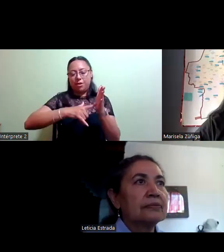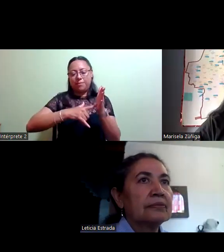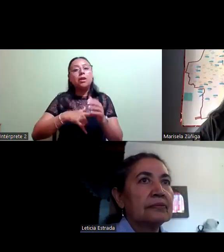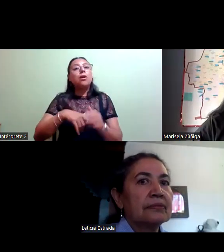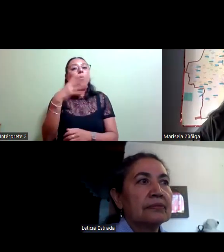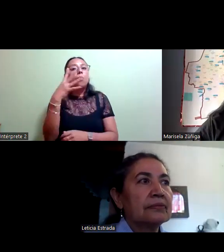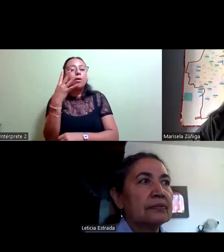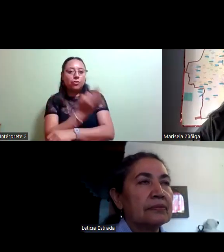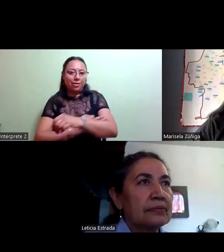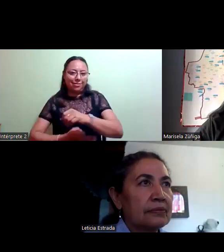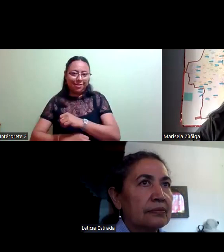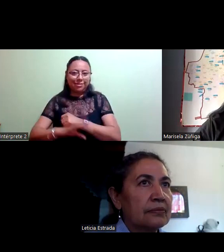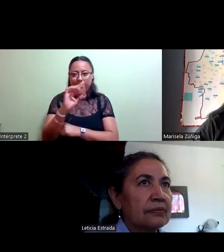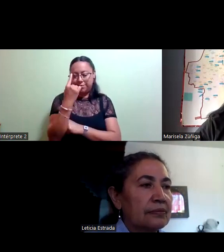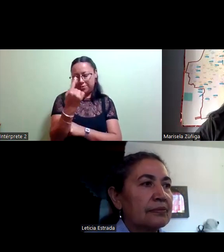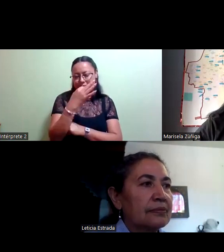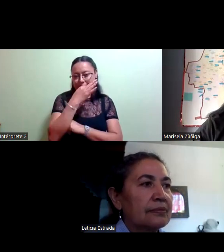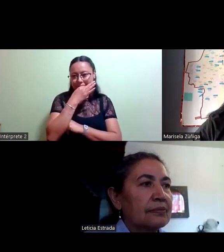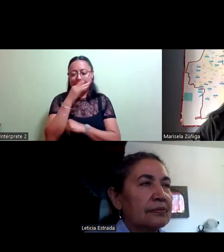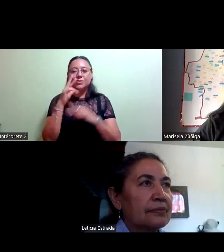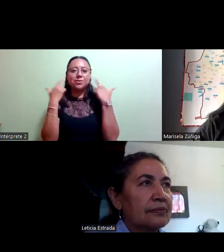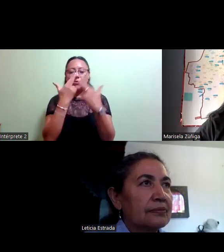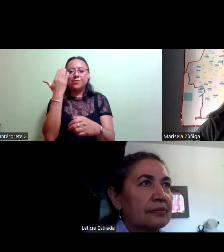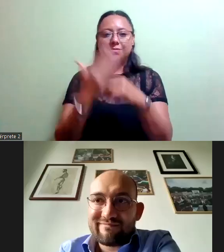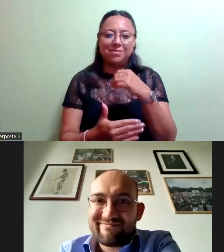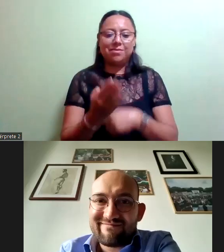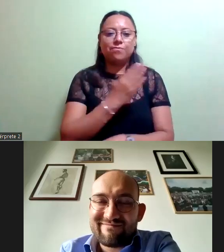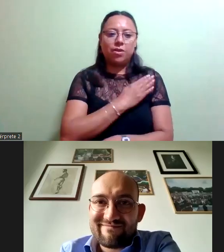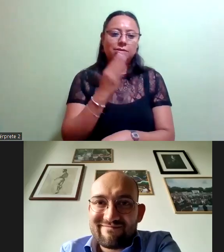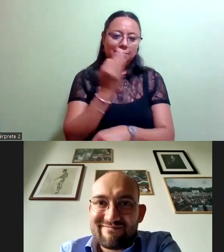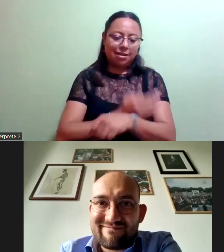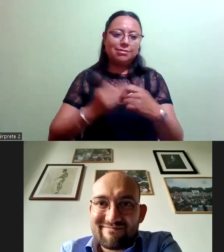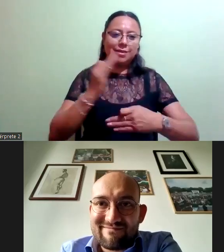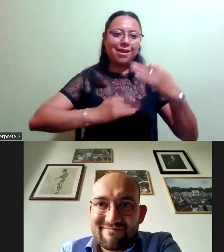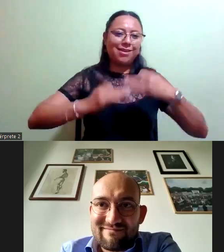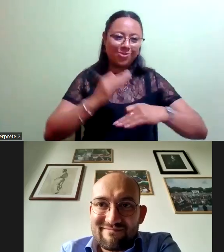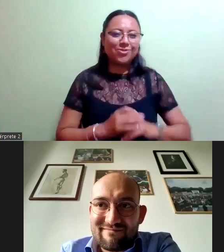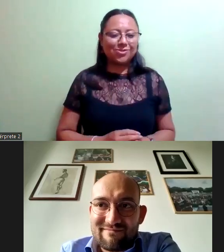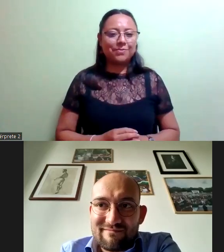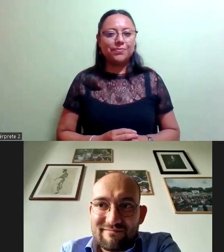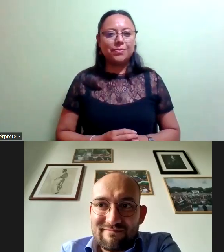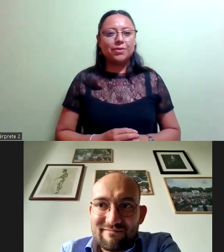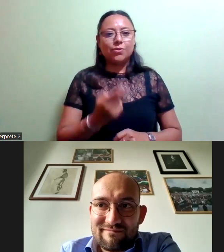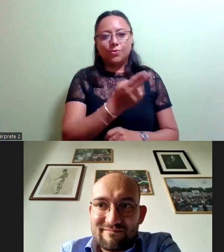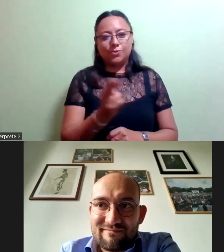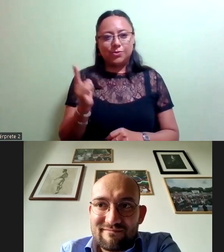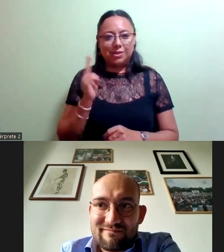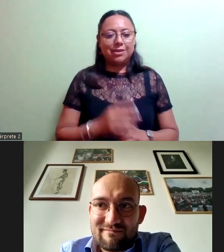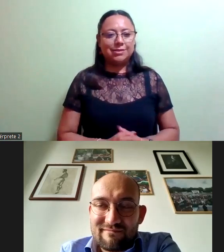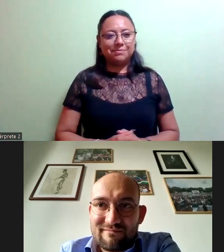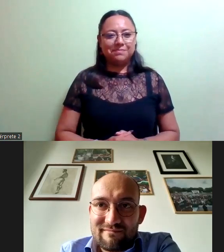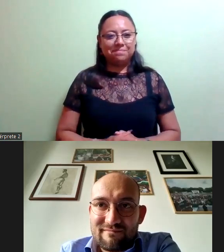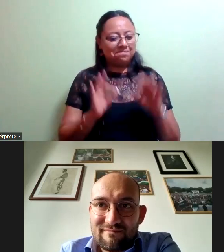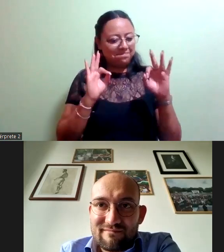16:41, se levanta la sesión. Muy buenas tardes a todas y todos. Tengan un excelente